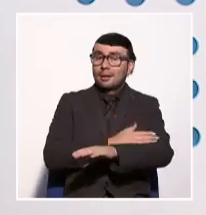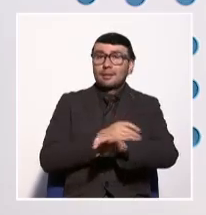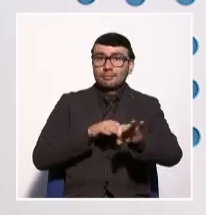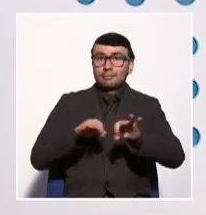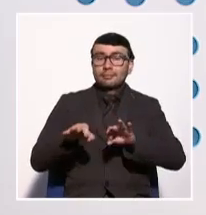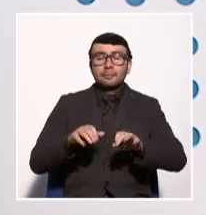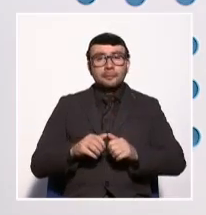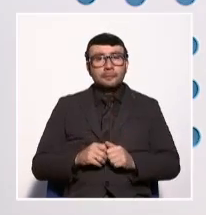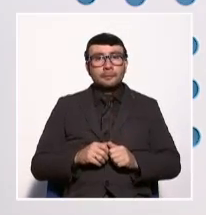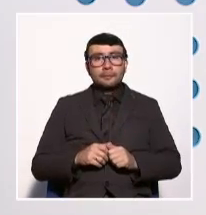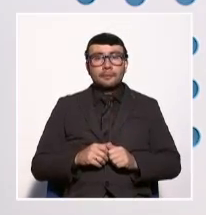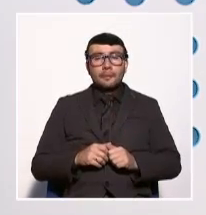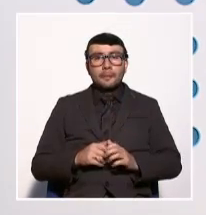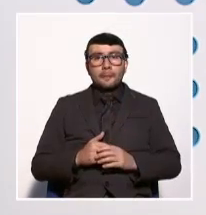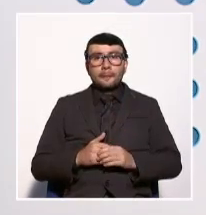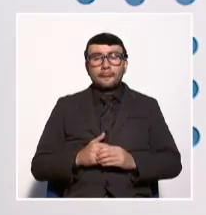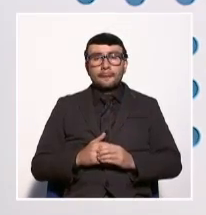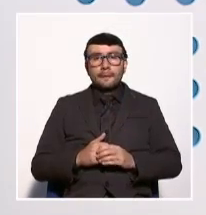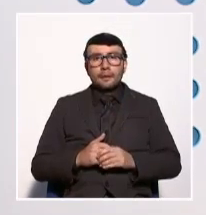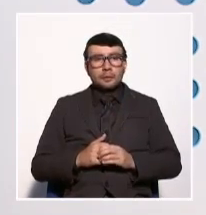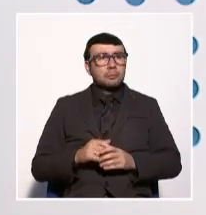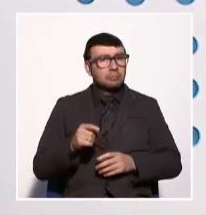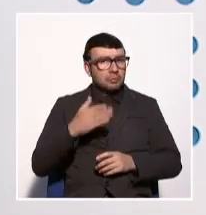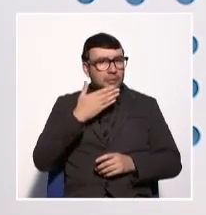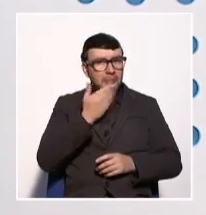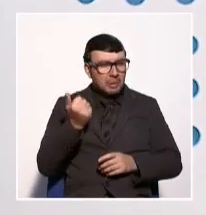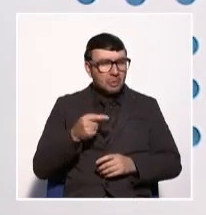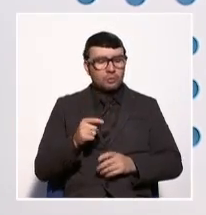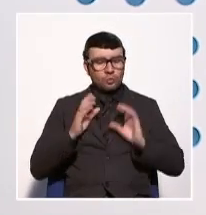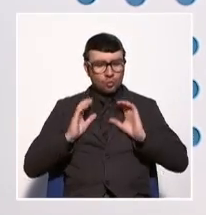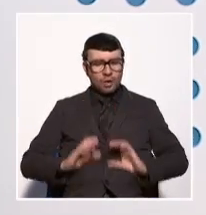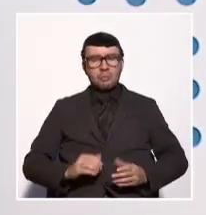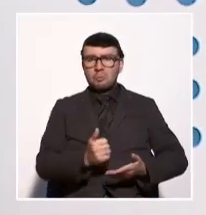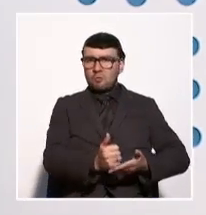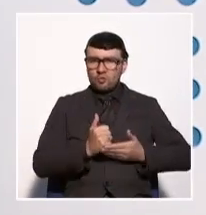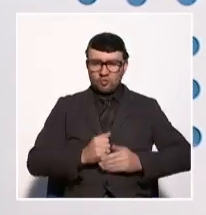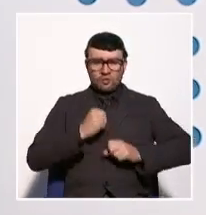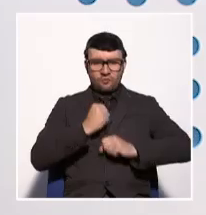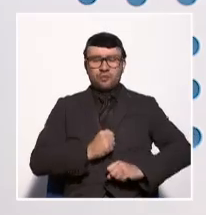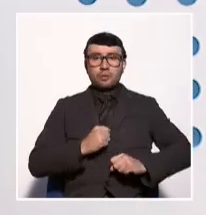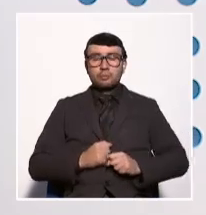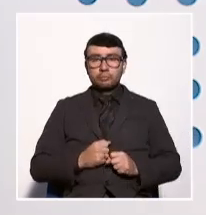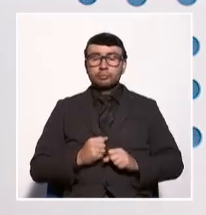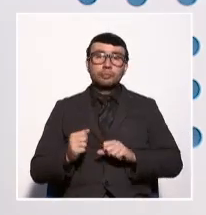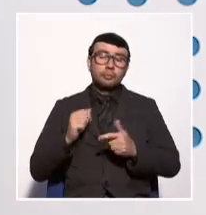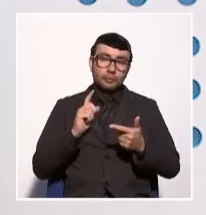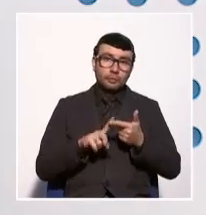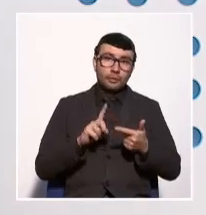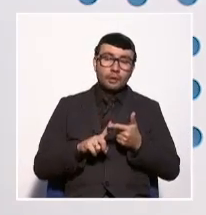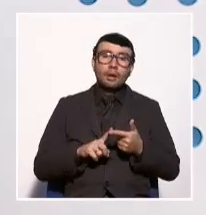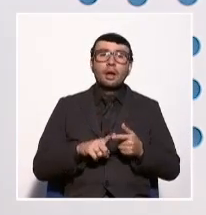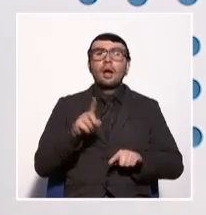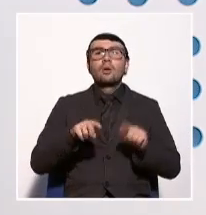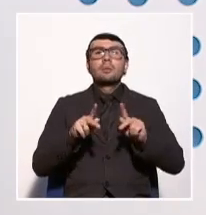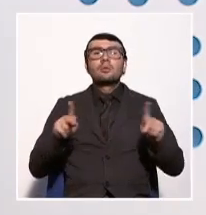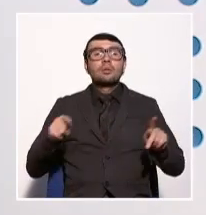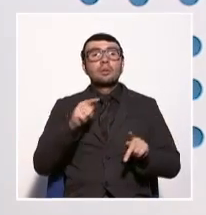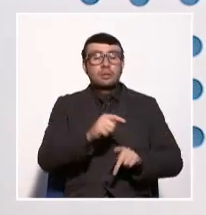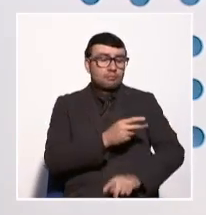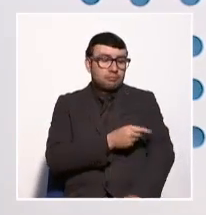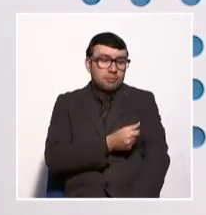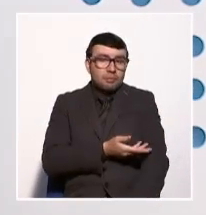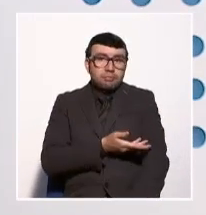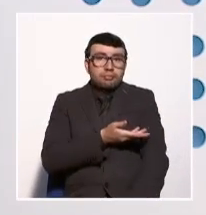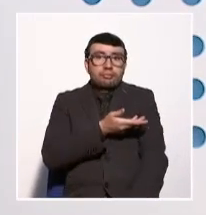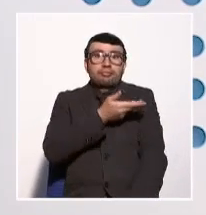y puede tener mayores beneficios para el cuerpo y lo otro es que las personas hipertensas como